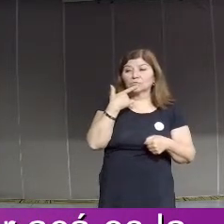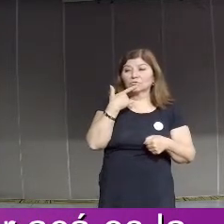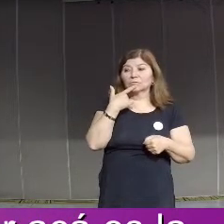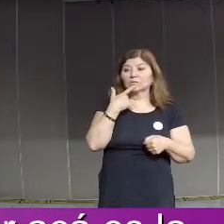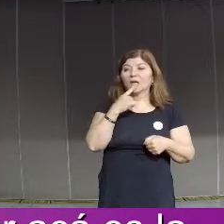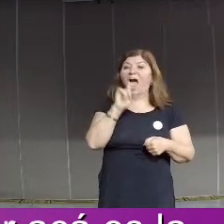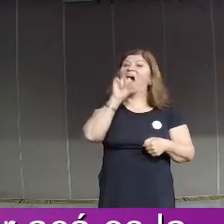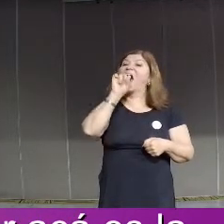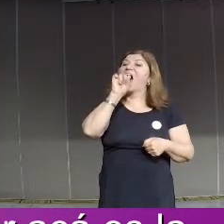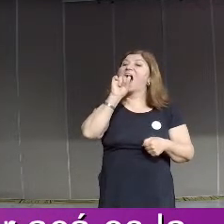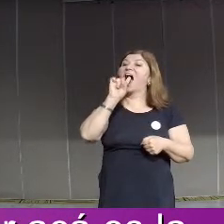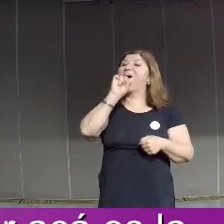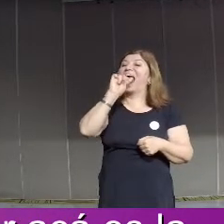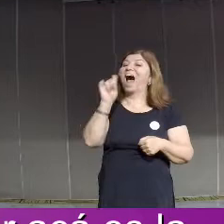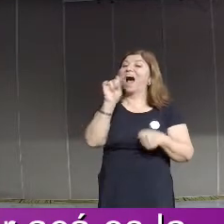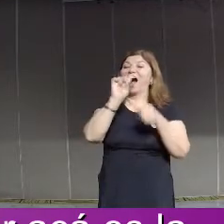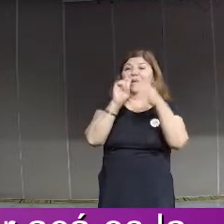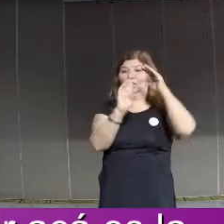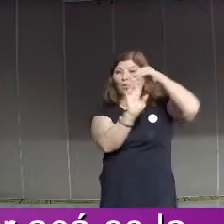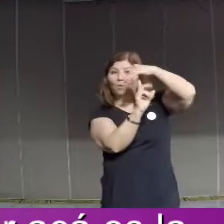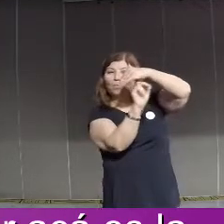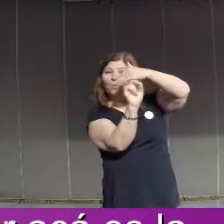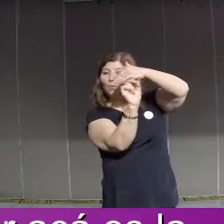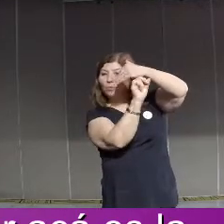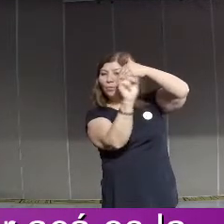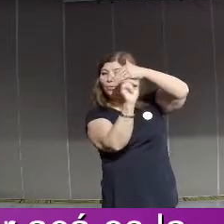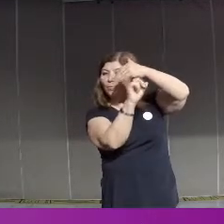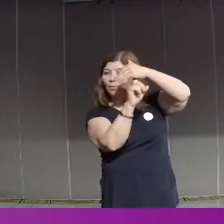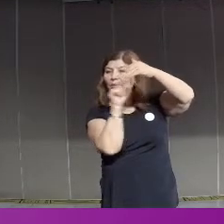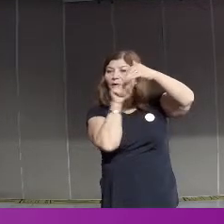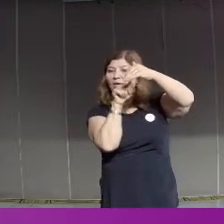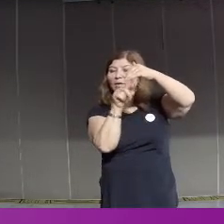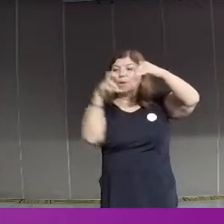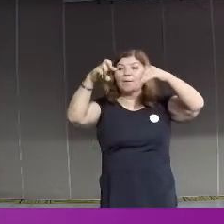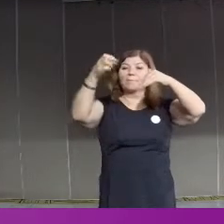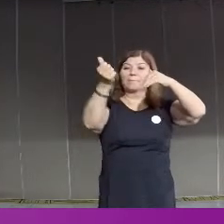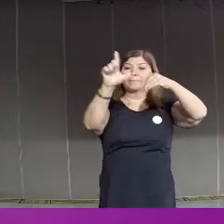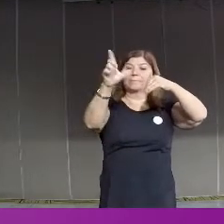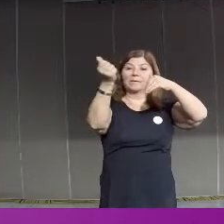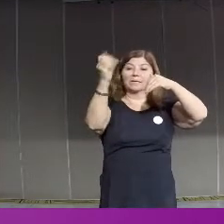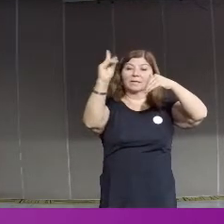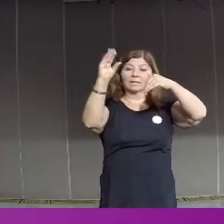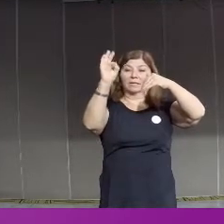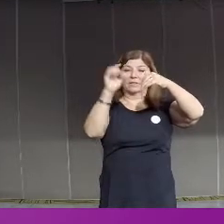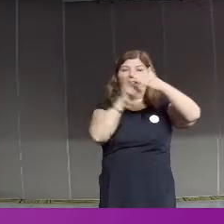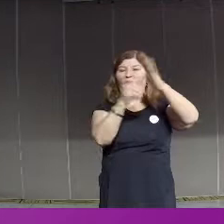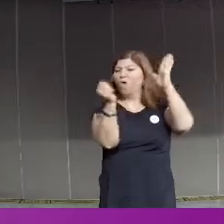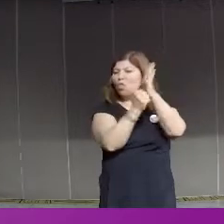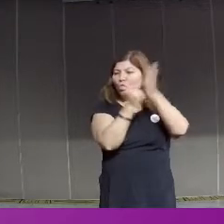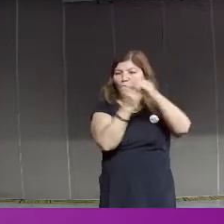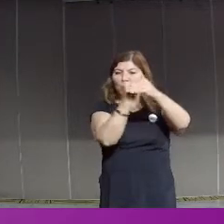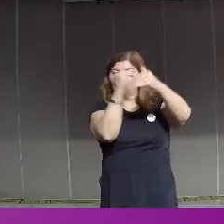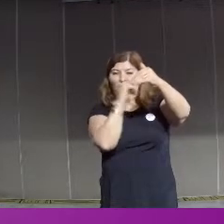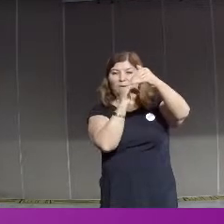tocan acá, es paladar. Lo que sigue atrás se llama velo del paladar. Esto es duro y lo de atrás es